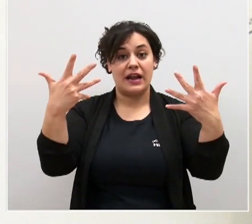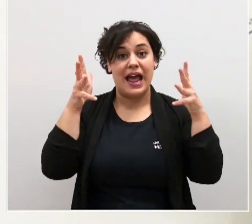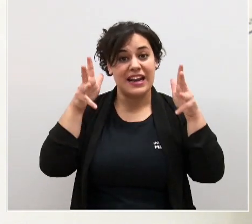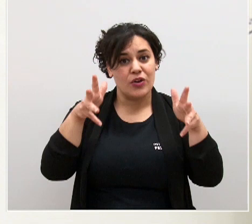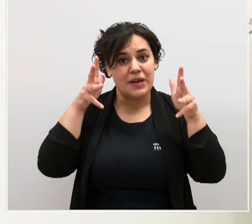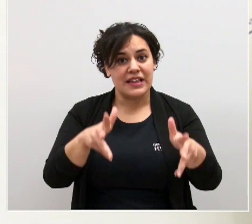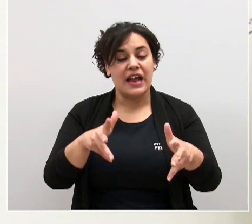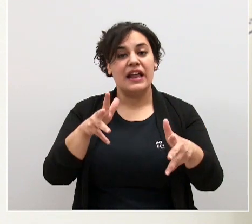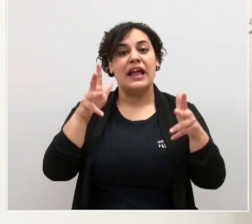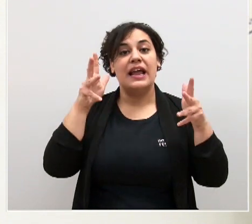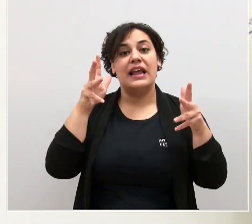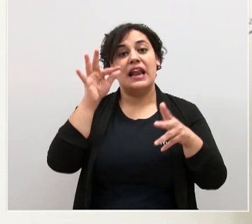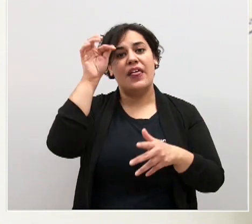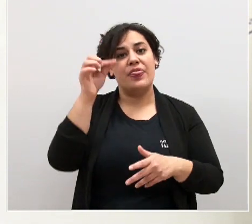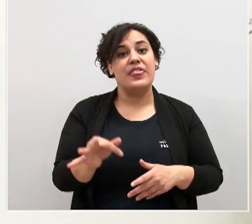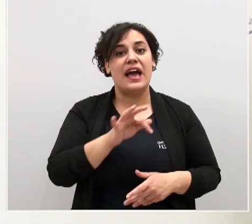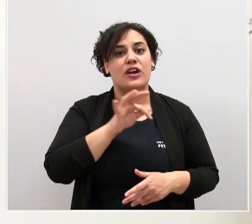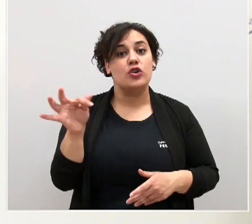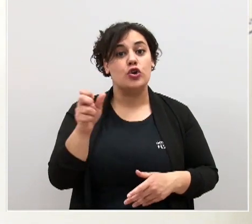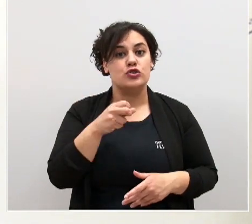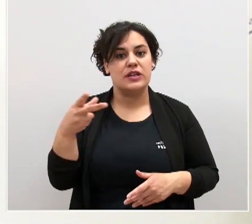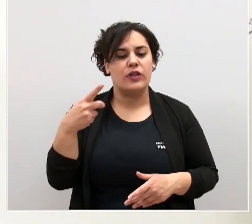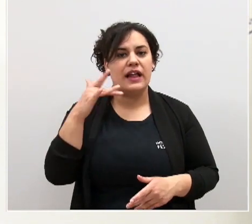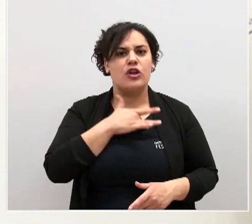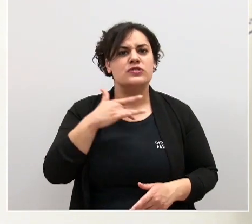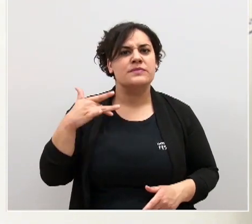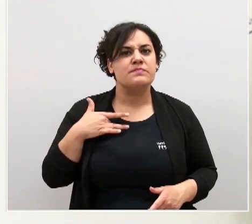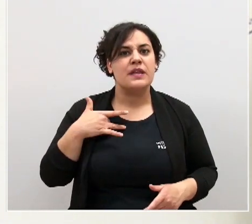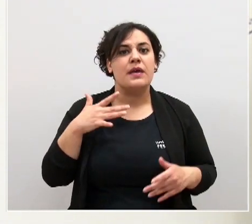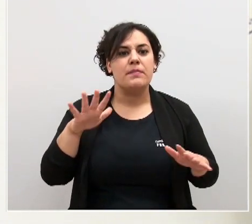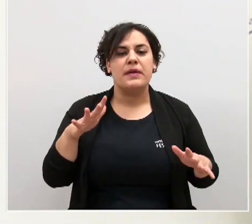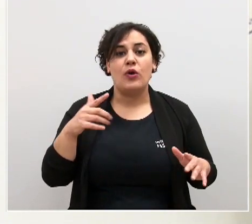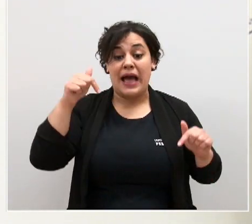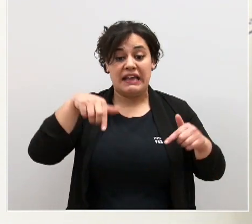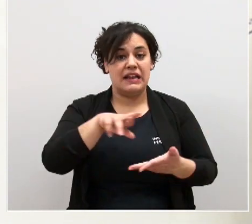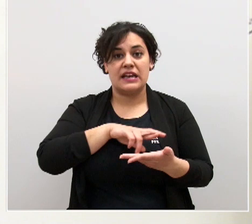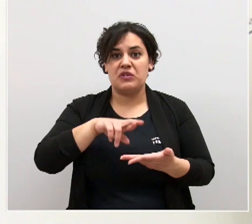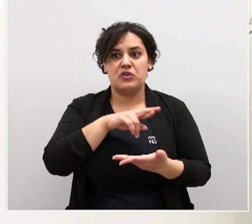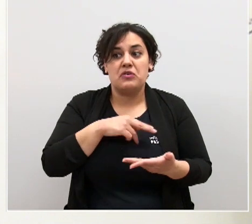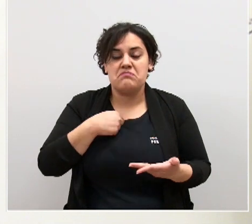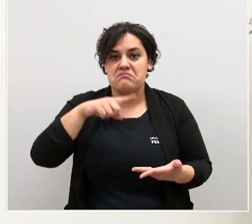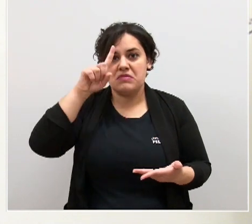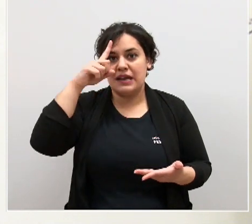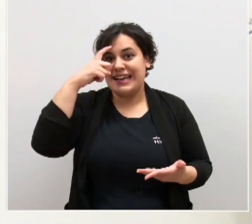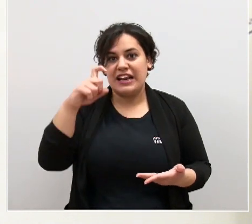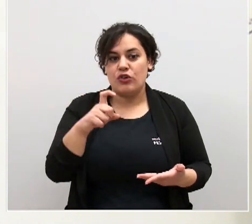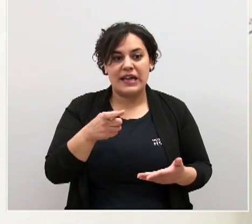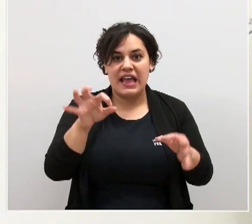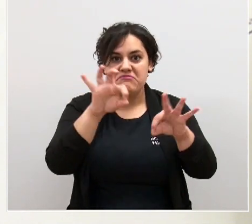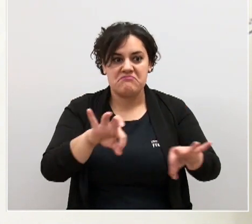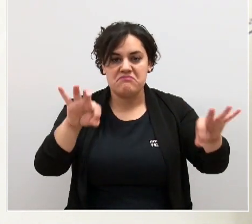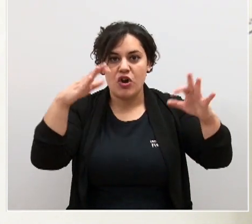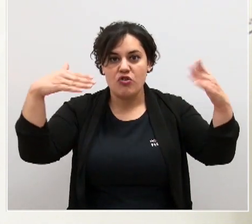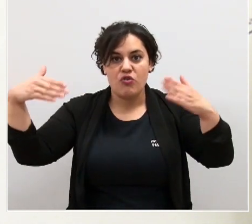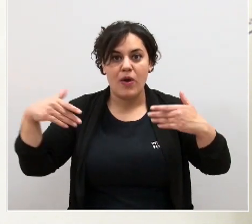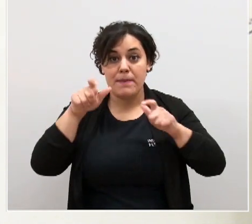casos con neumonía bilaterales que estuvieran ingresados en los hospitales, ningún caso prácticamente en la región, no sé si hubo un caso, pero prácticamente no hubo casos